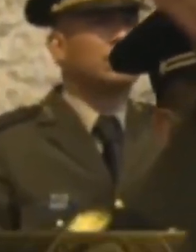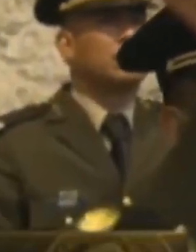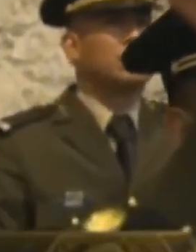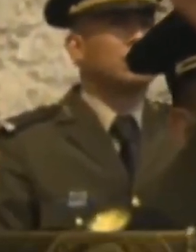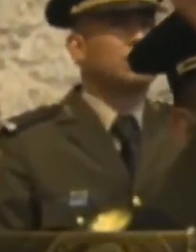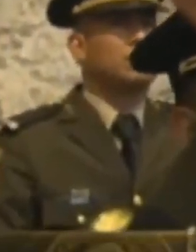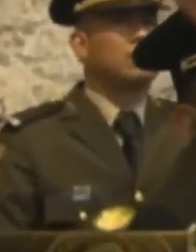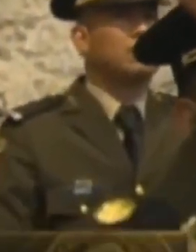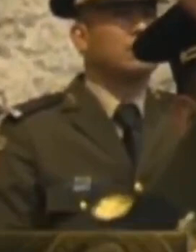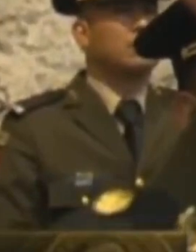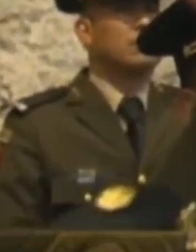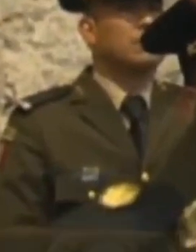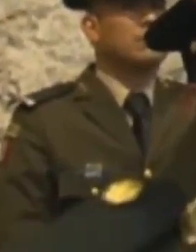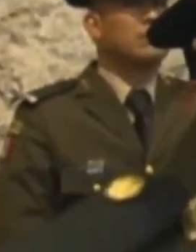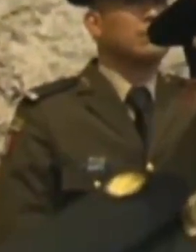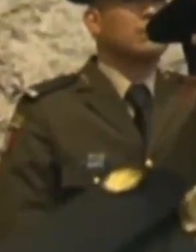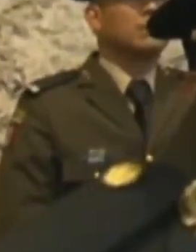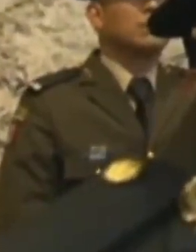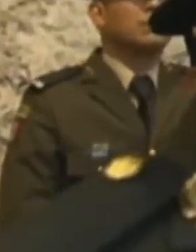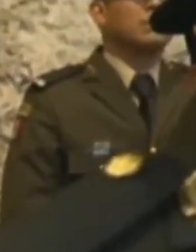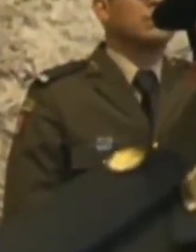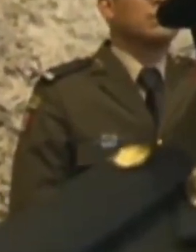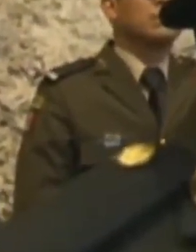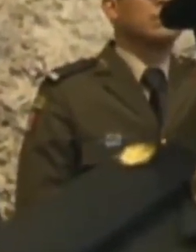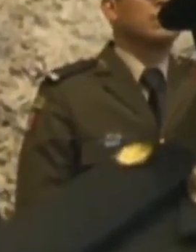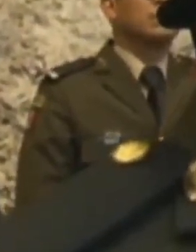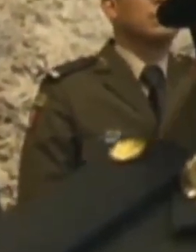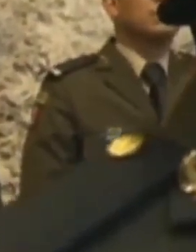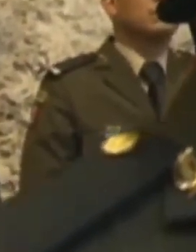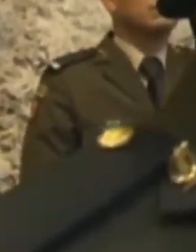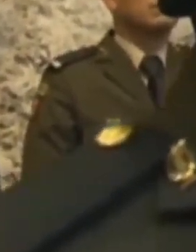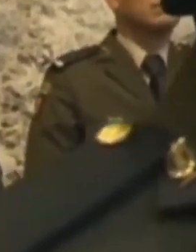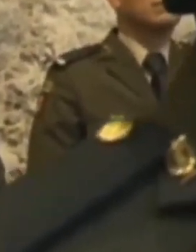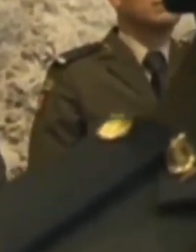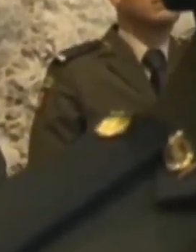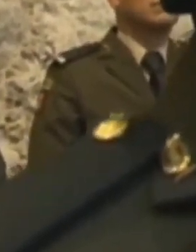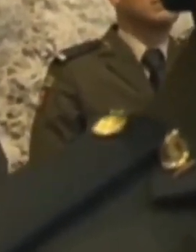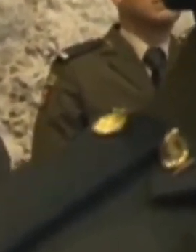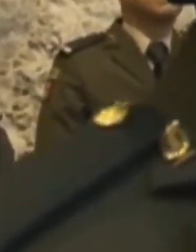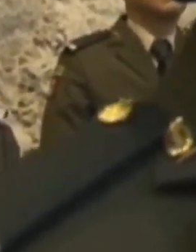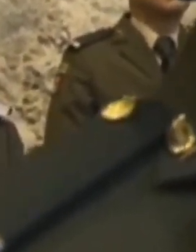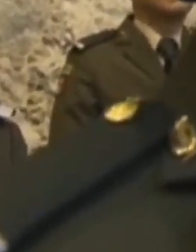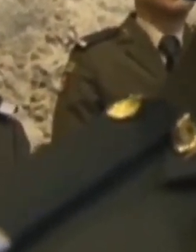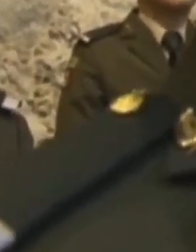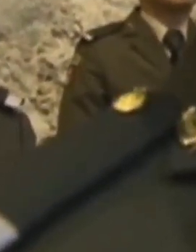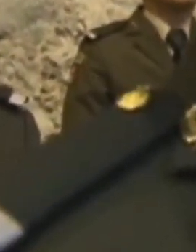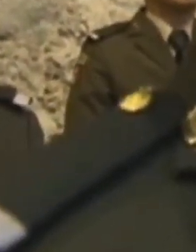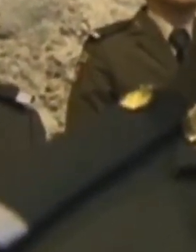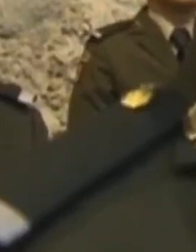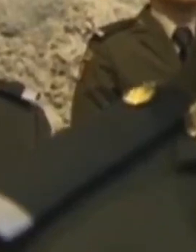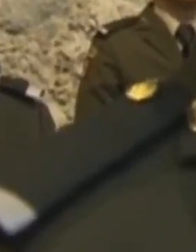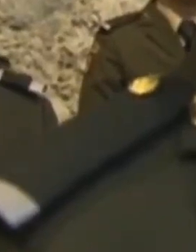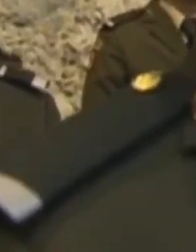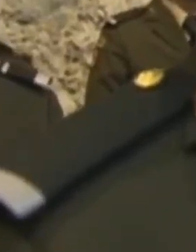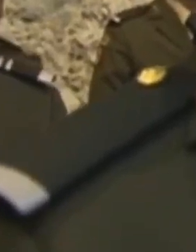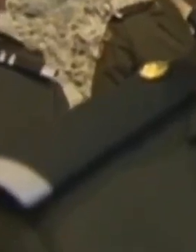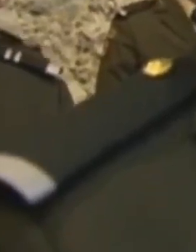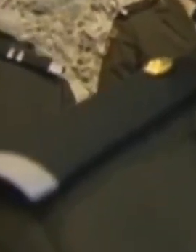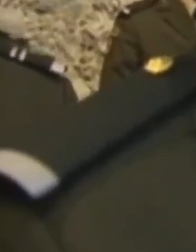las actividades, para la forma en que se desarrollan las discusiones y los debates en este